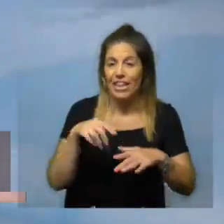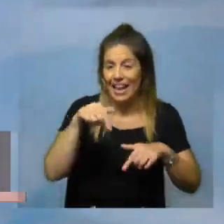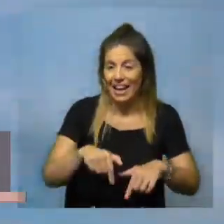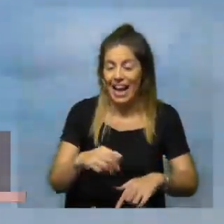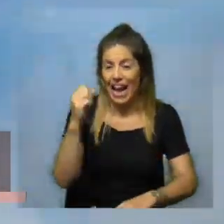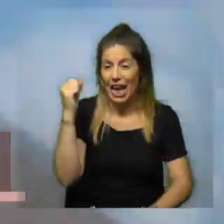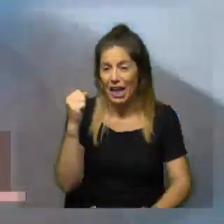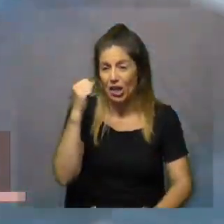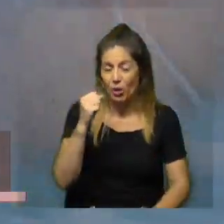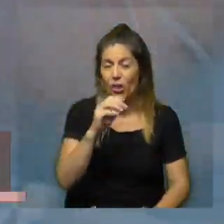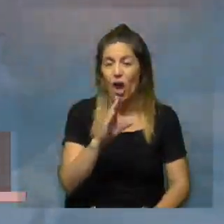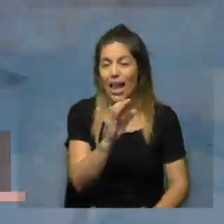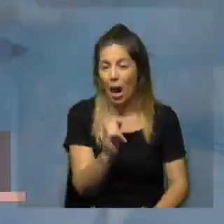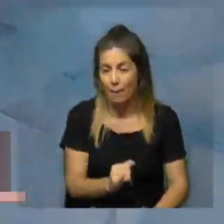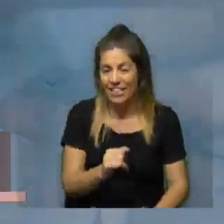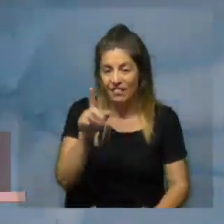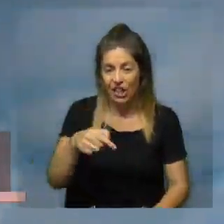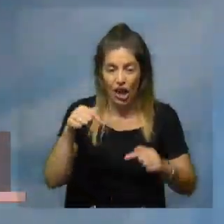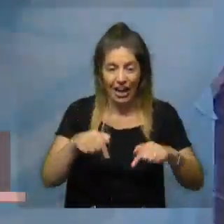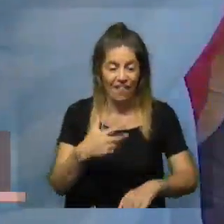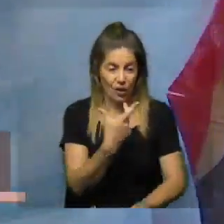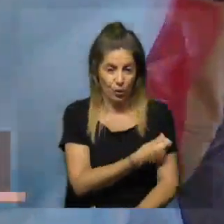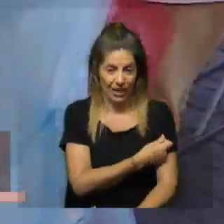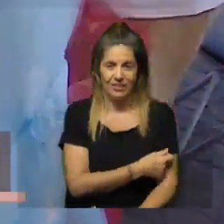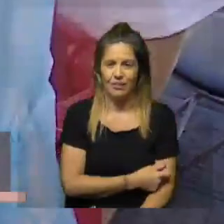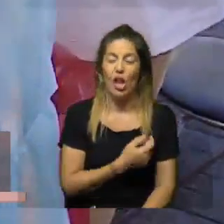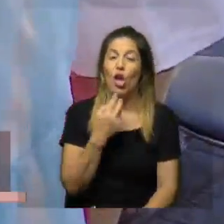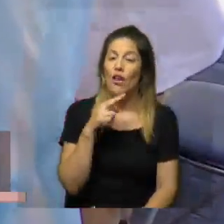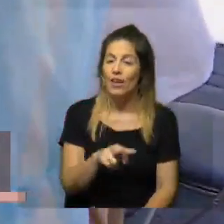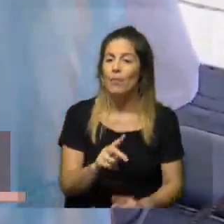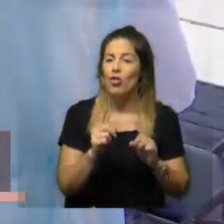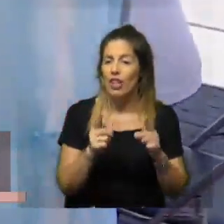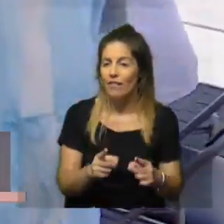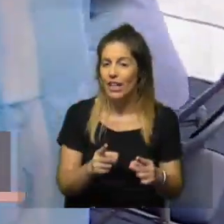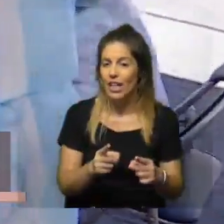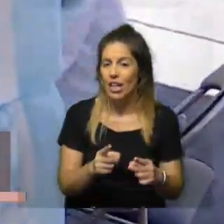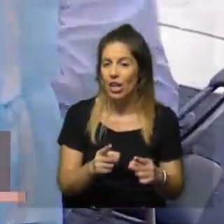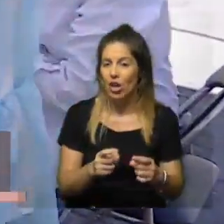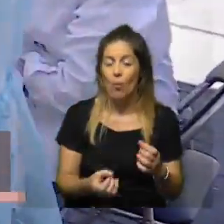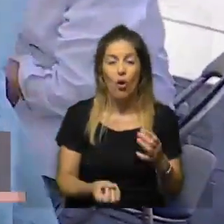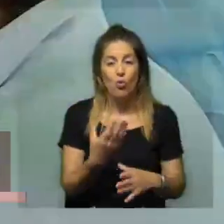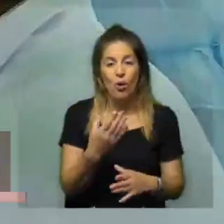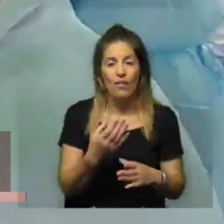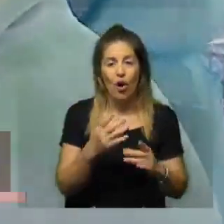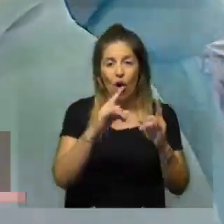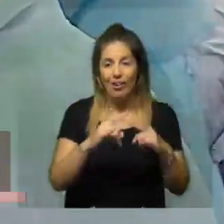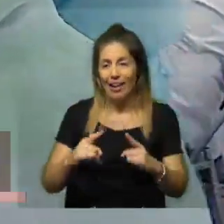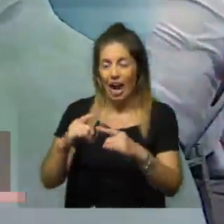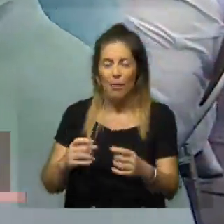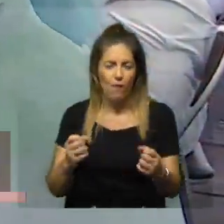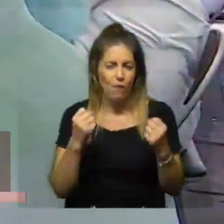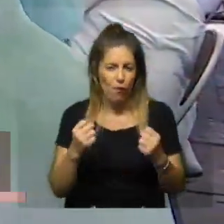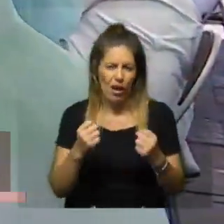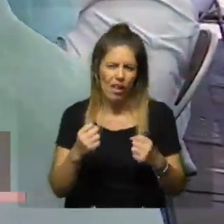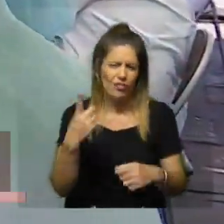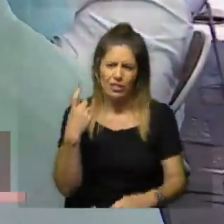y hasta de La Paz han venido a vacunarse a la explanada. Y lo que estamos viendo también es cómo se están poniendo nuevos gazebos, está fuerte el sol, recién estábamos